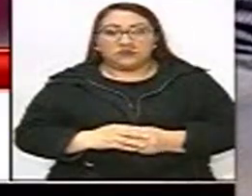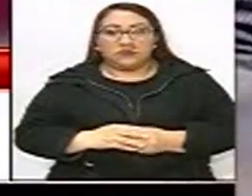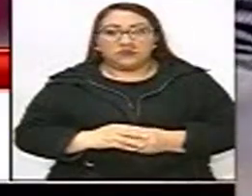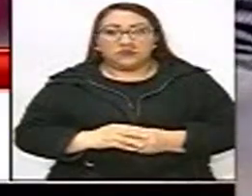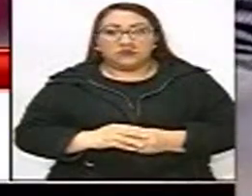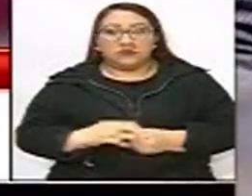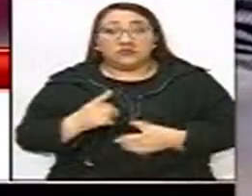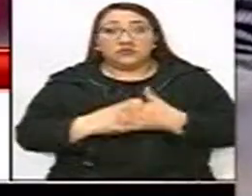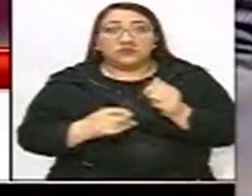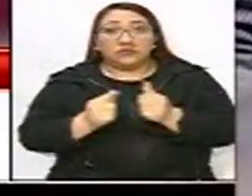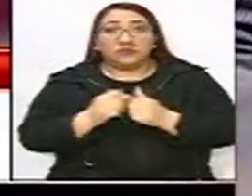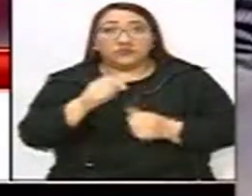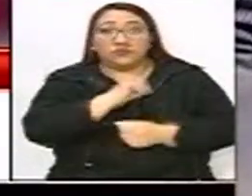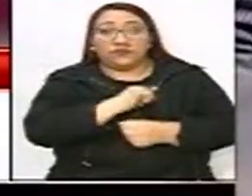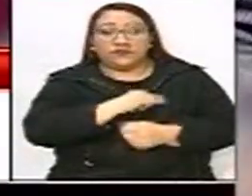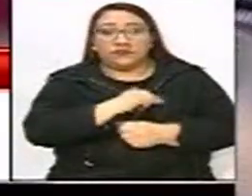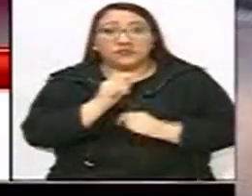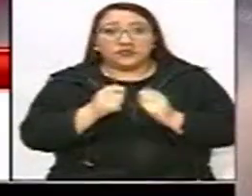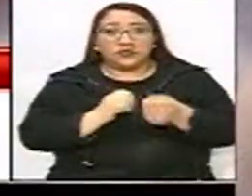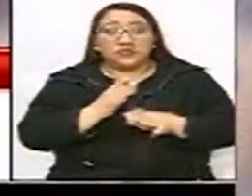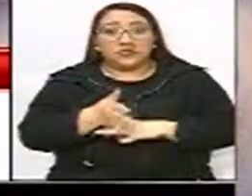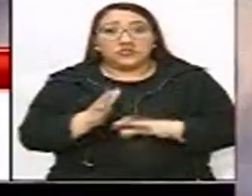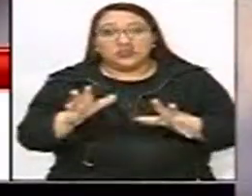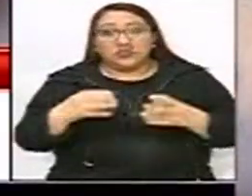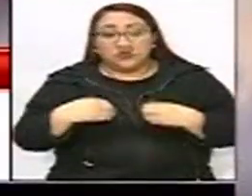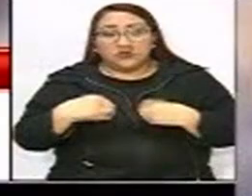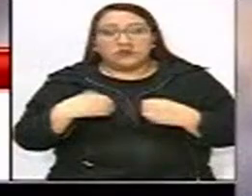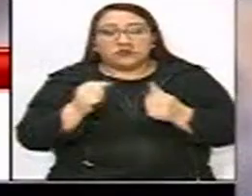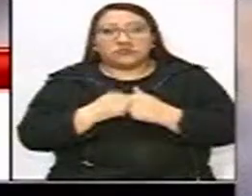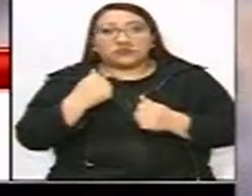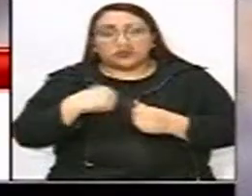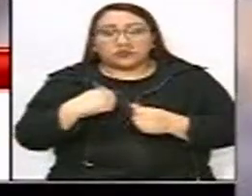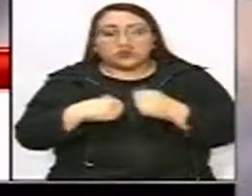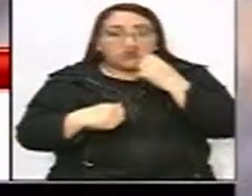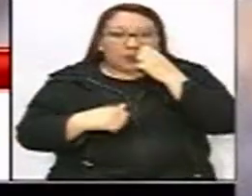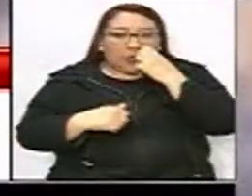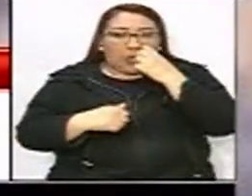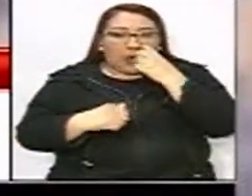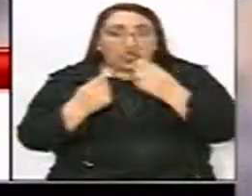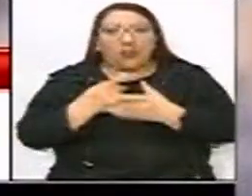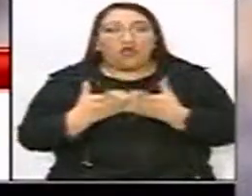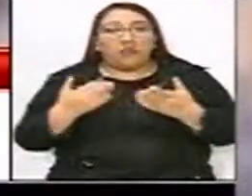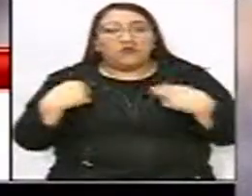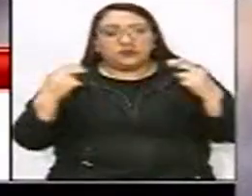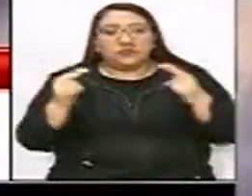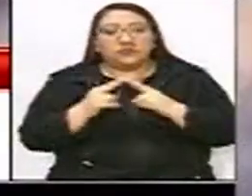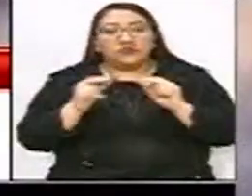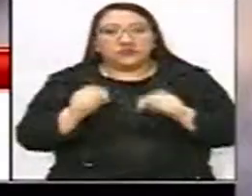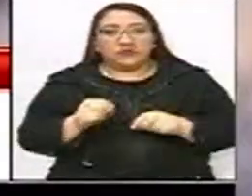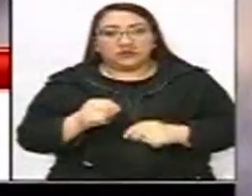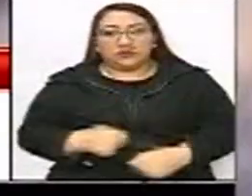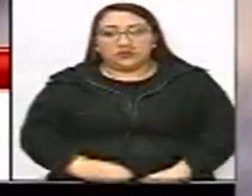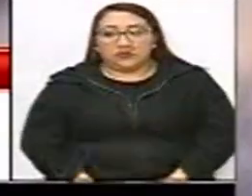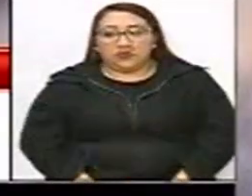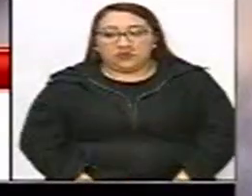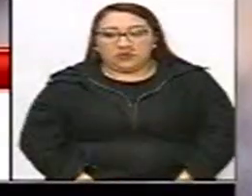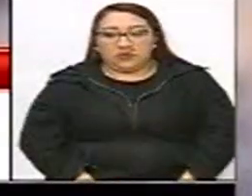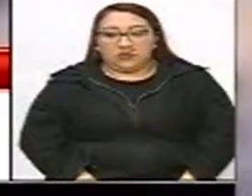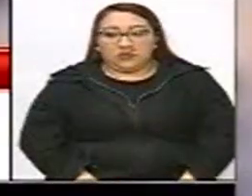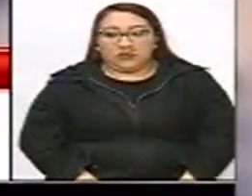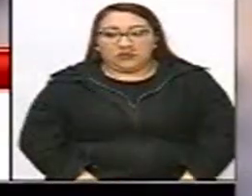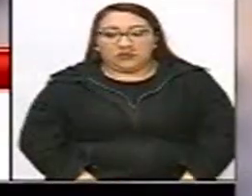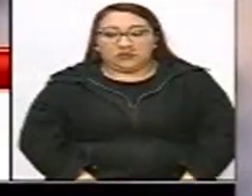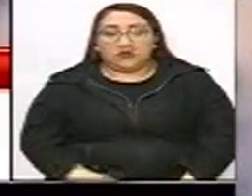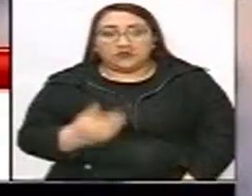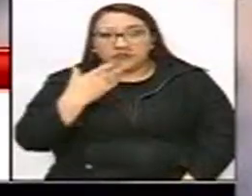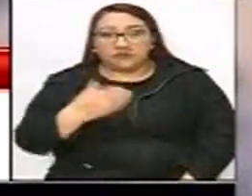empresa de peajes, ha tomado la municipalidad y en qué estado se encuentra este señor alcalde? Esa es mi pregunta,